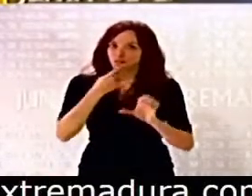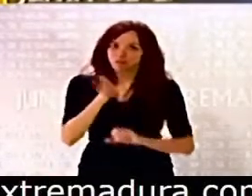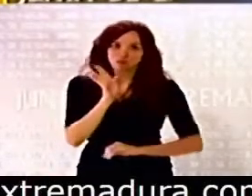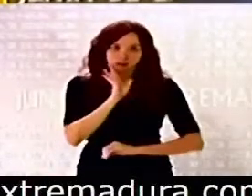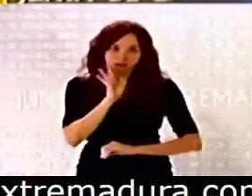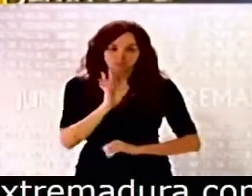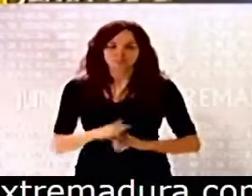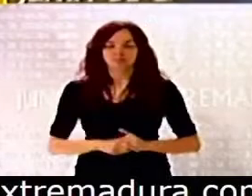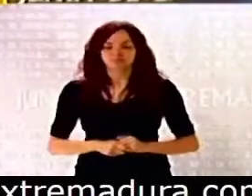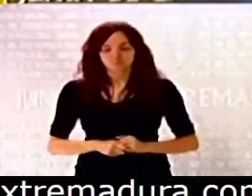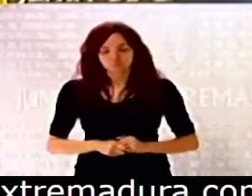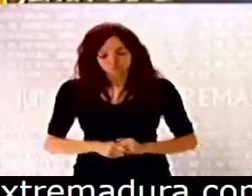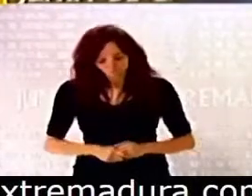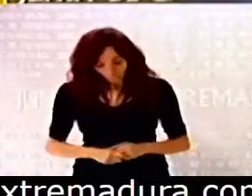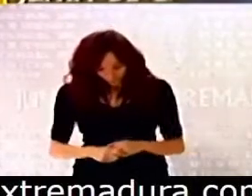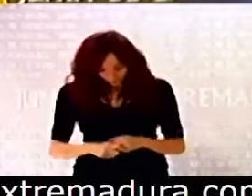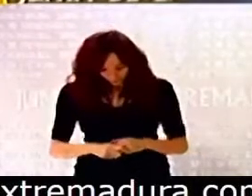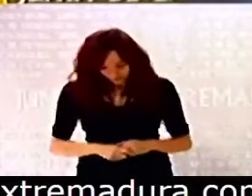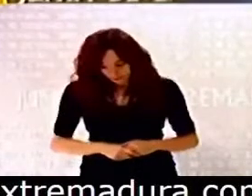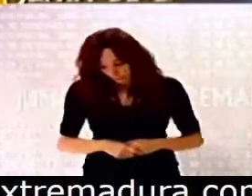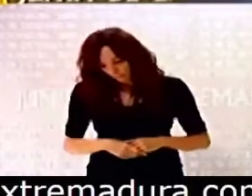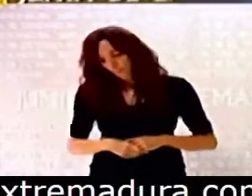intervención.